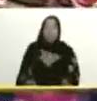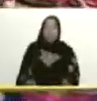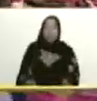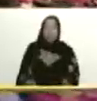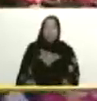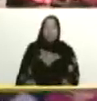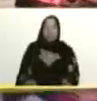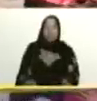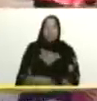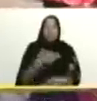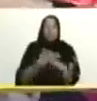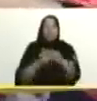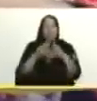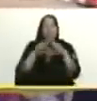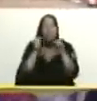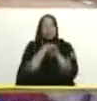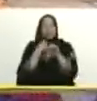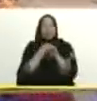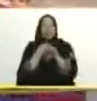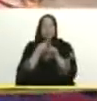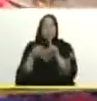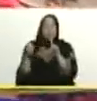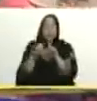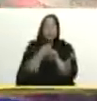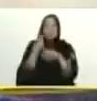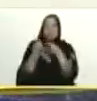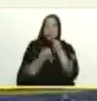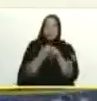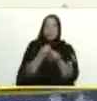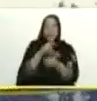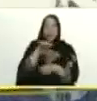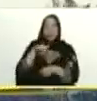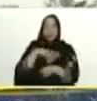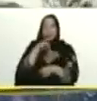Ha valido la pena toda la lucha.